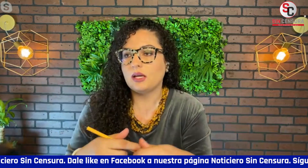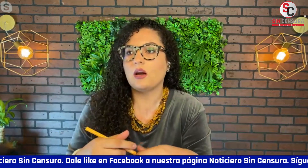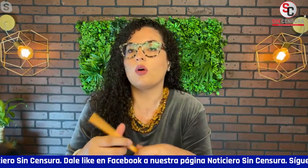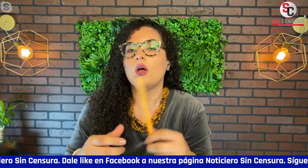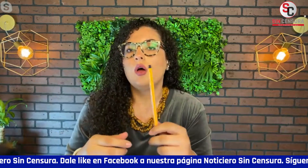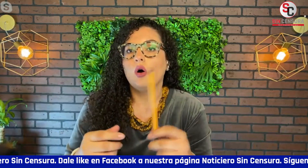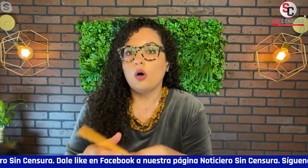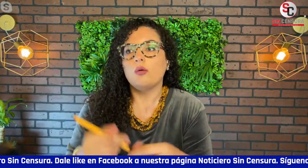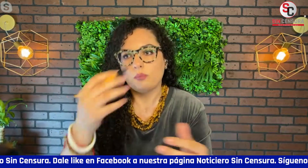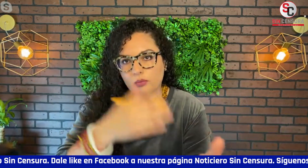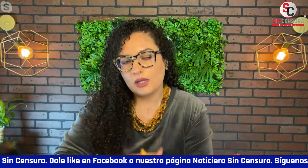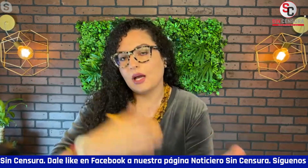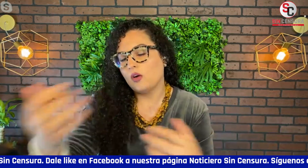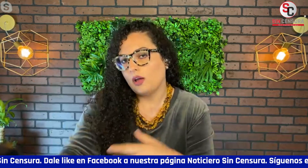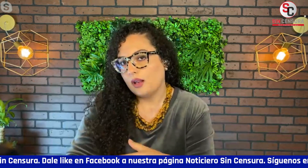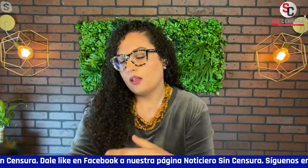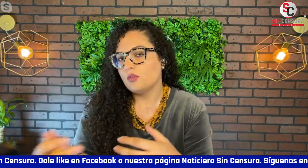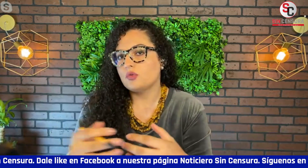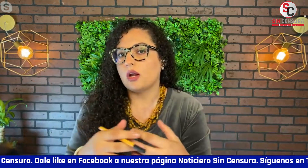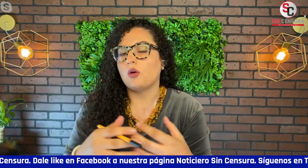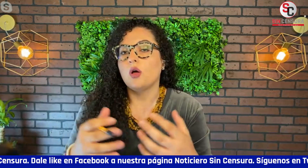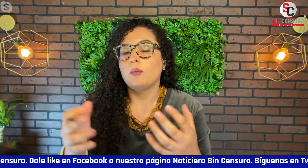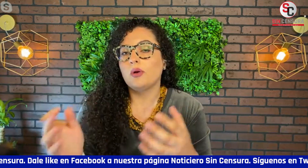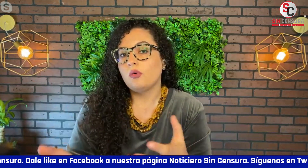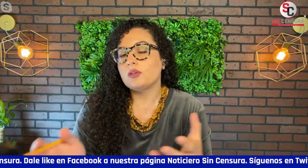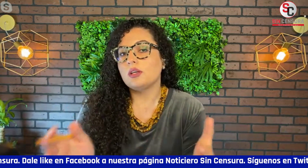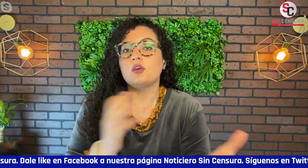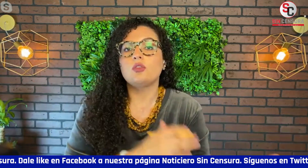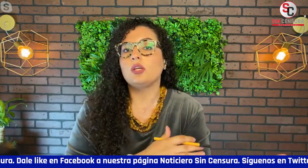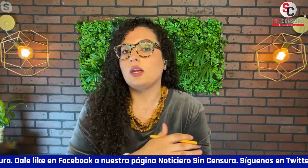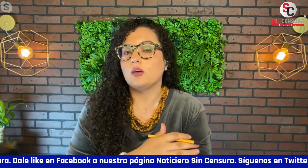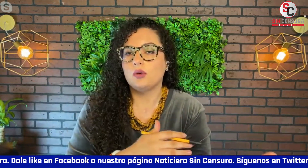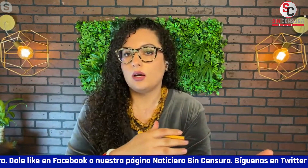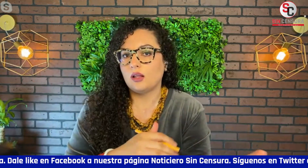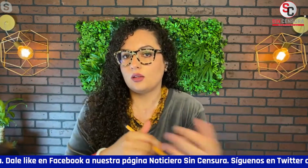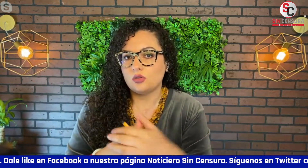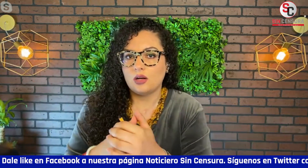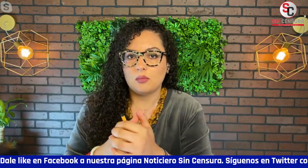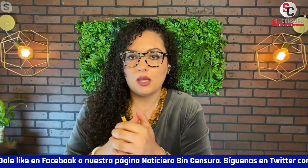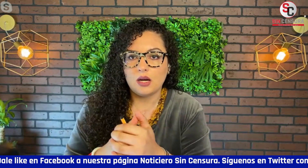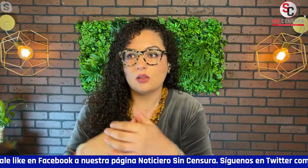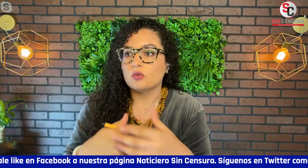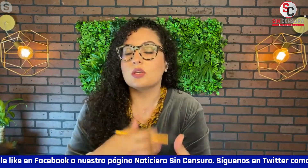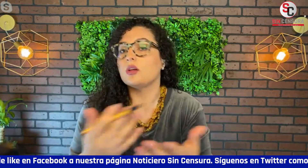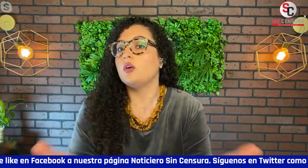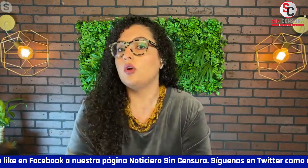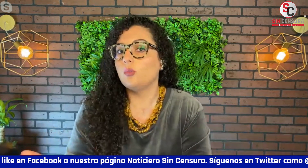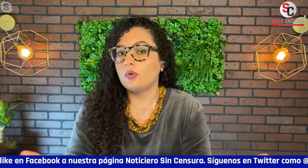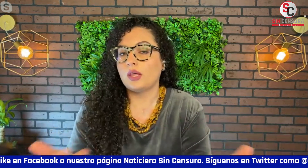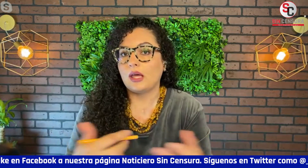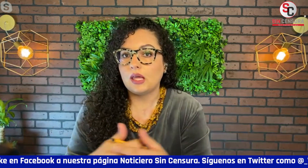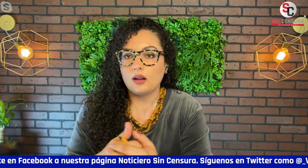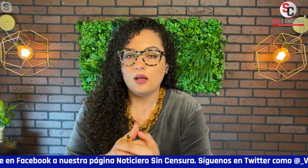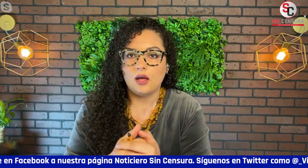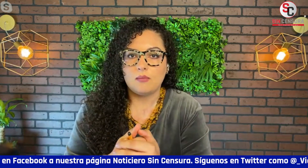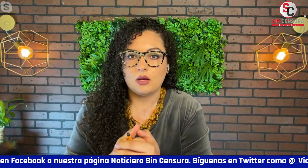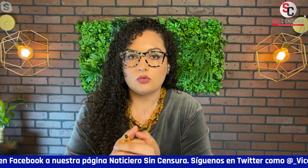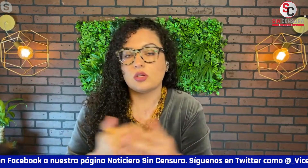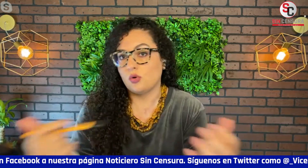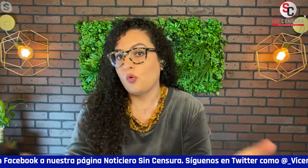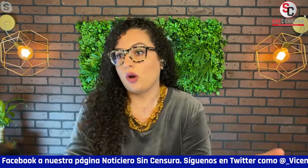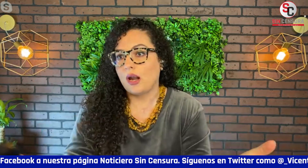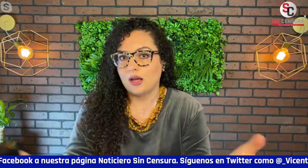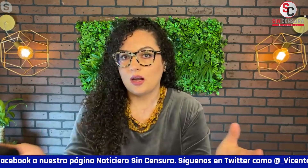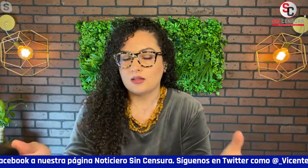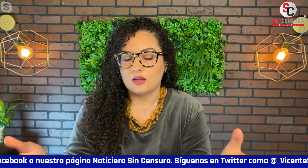de publicarlo? O publicarlo e ir a denunciarlo. Pero Julio Astillero no tiene una acreditación en la mañanera, entonces no podía ir a menos